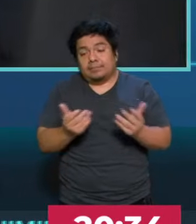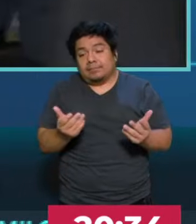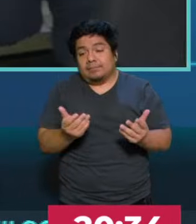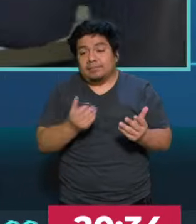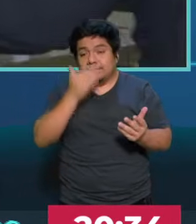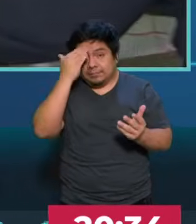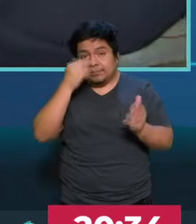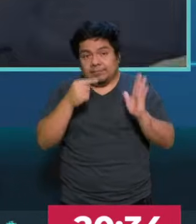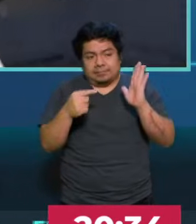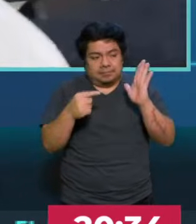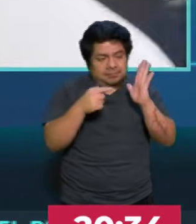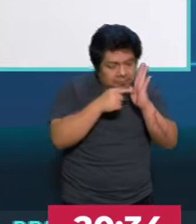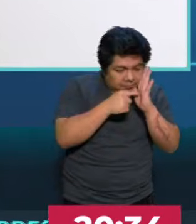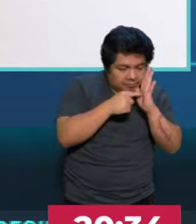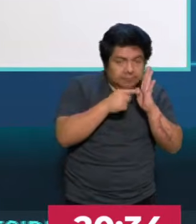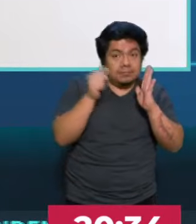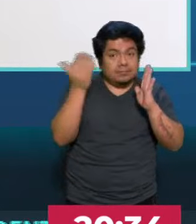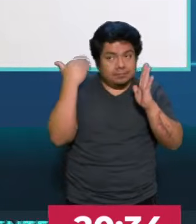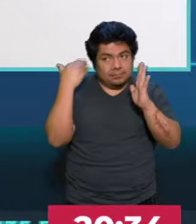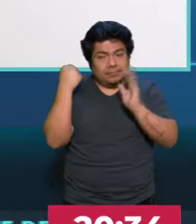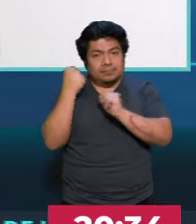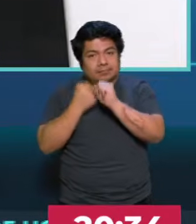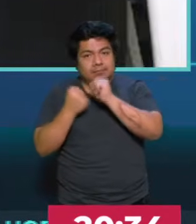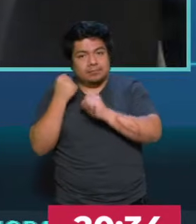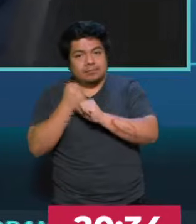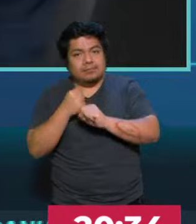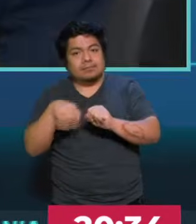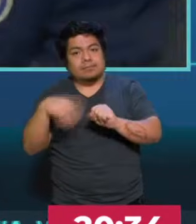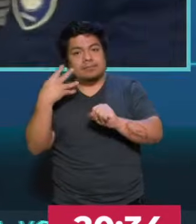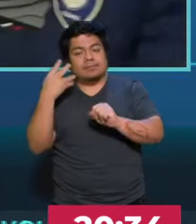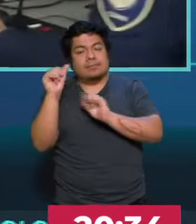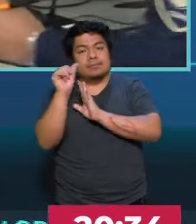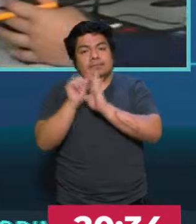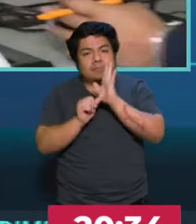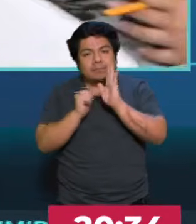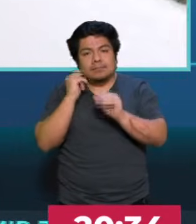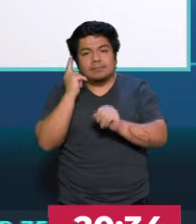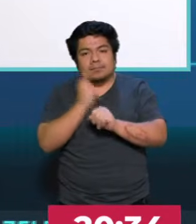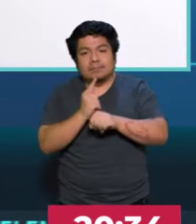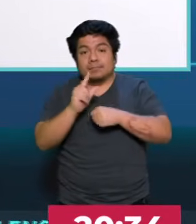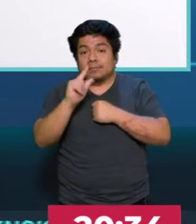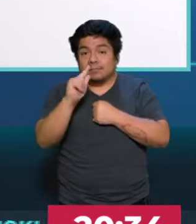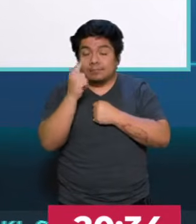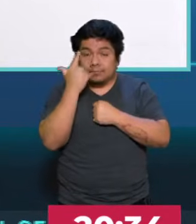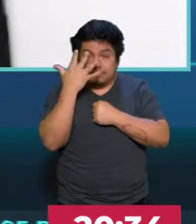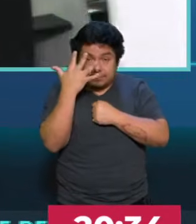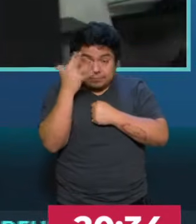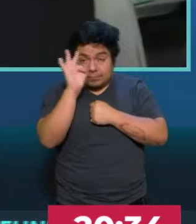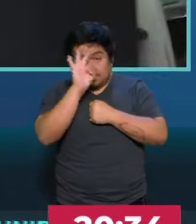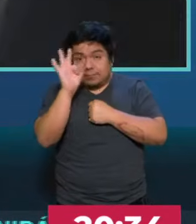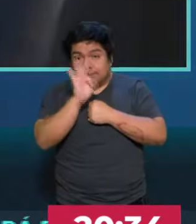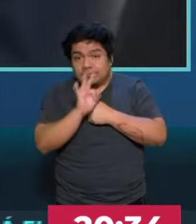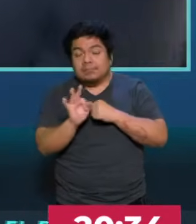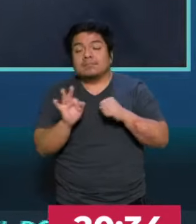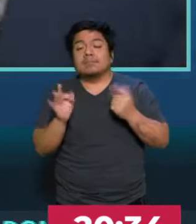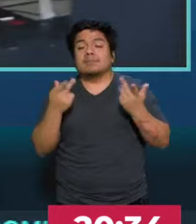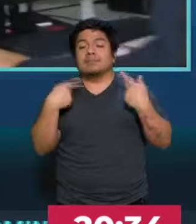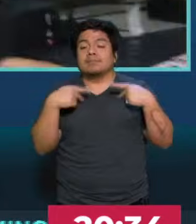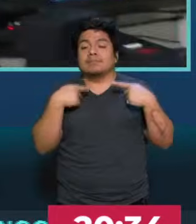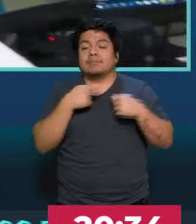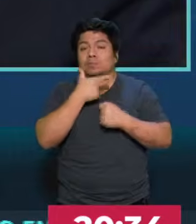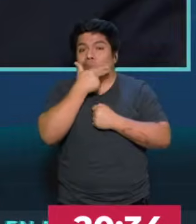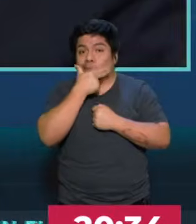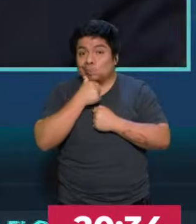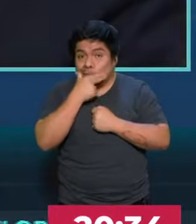se accionan estos botones. El año pasado, hace 14 meses, encontramos que el 75% de las ocasiones, hombres